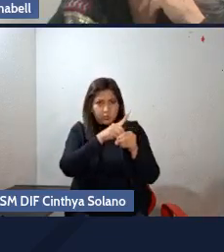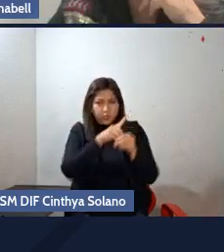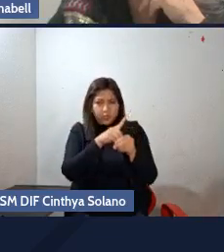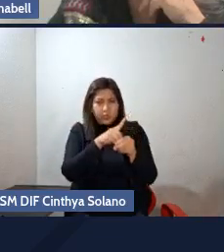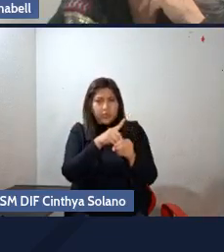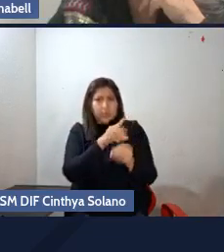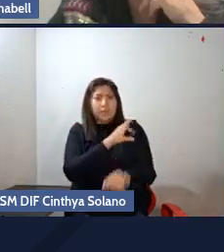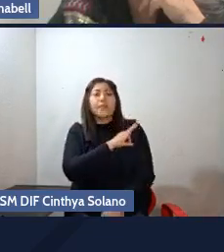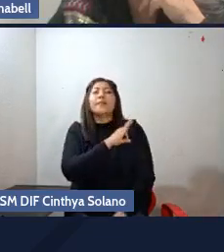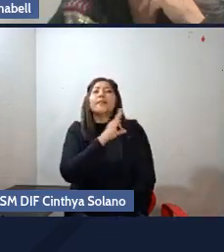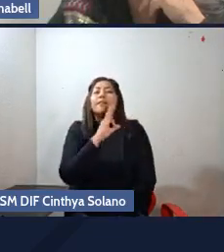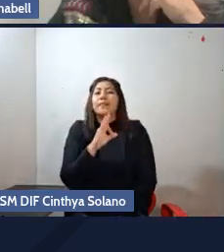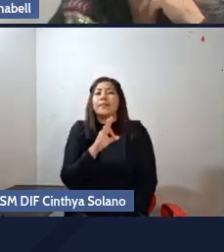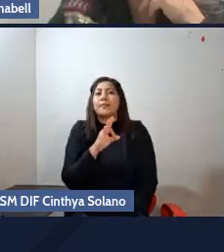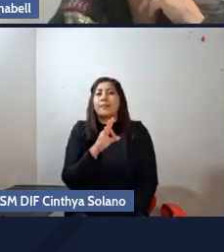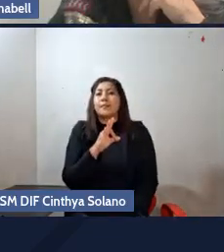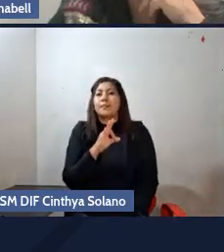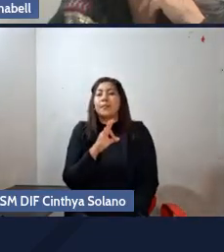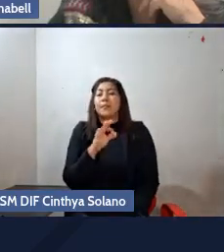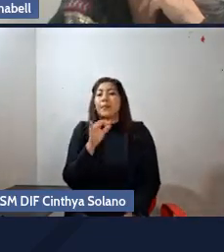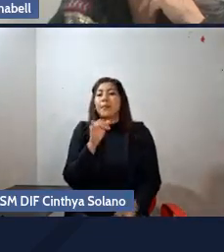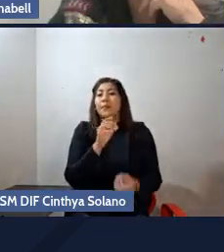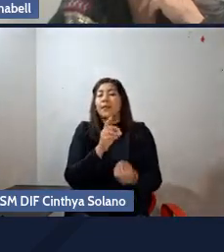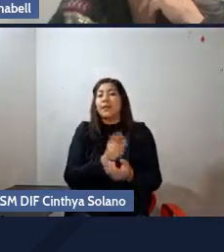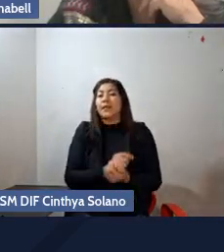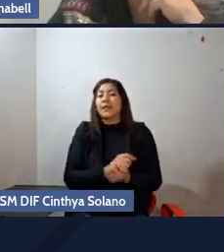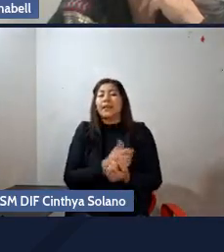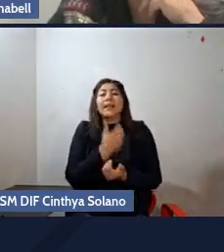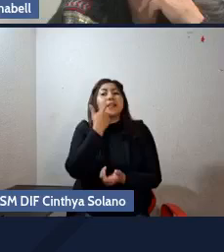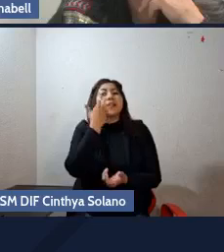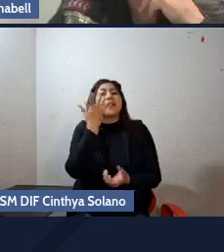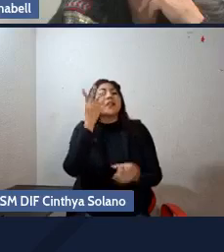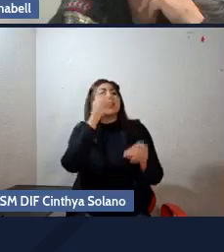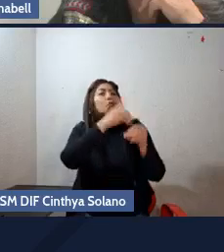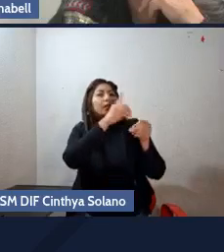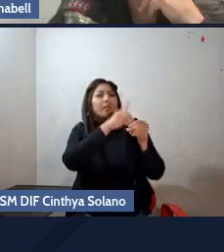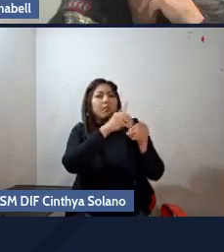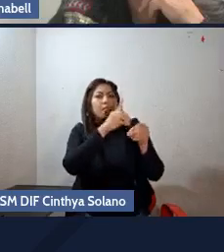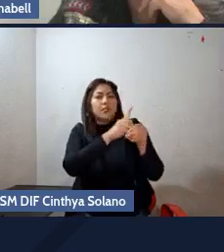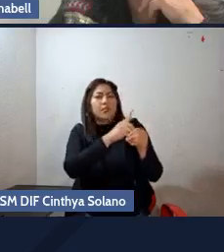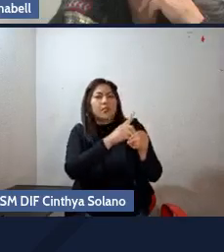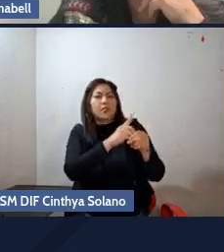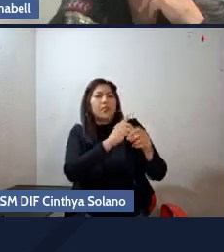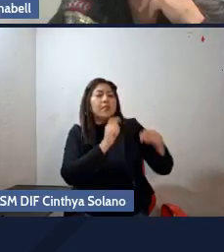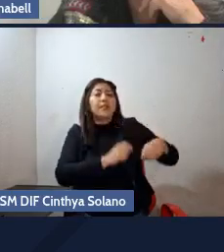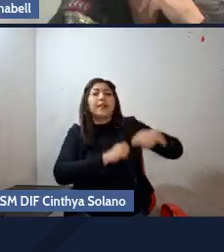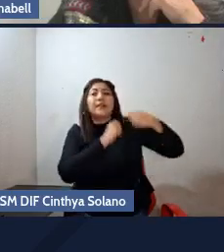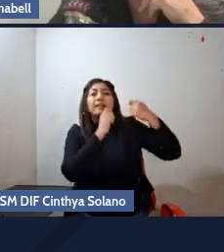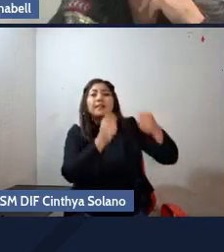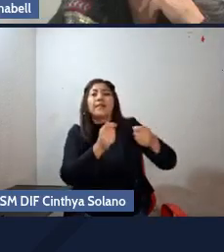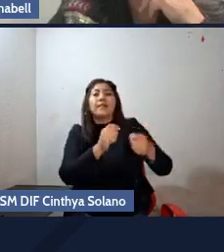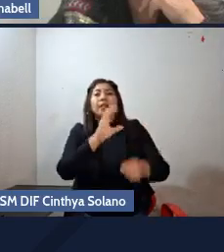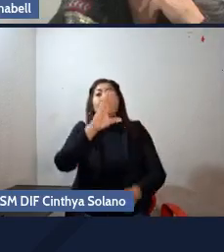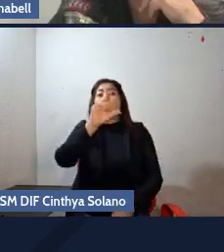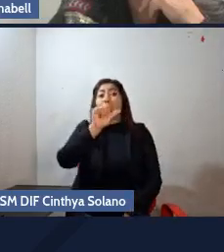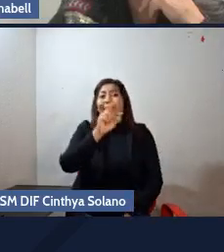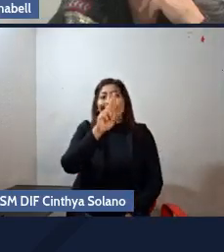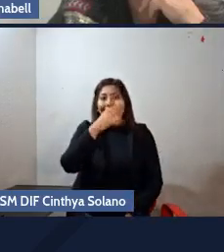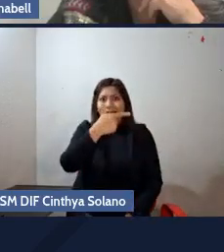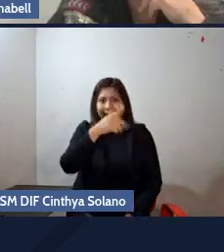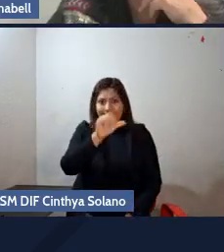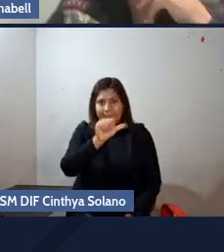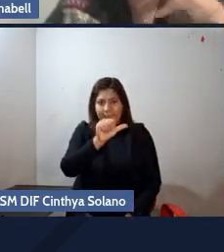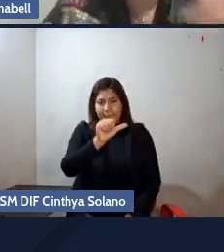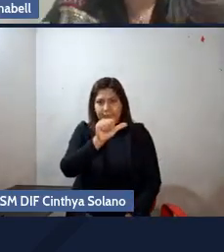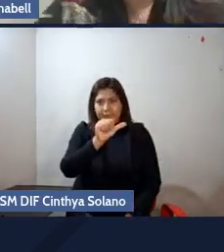podemos, bueno, si yo deseo donar, puedo establecer una carga, así se llama, ajá, que